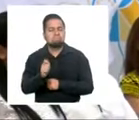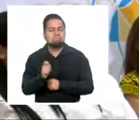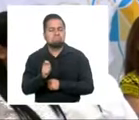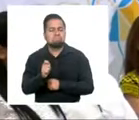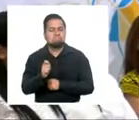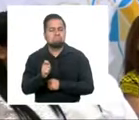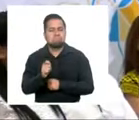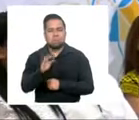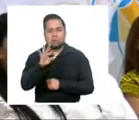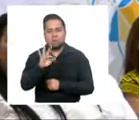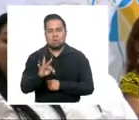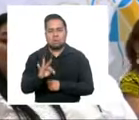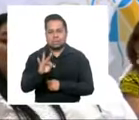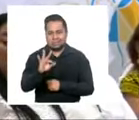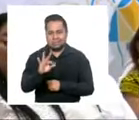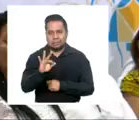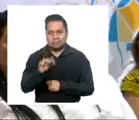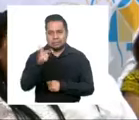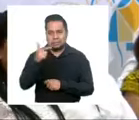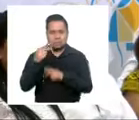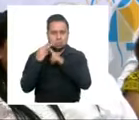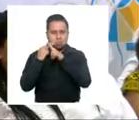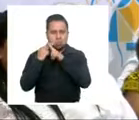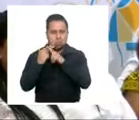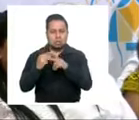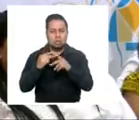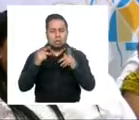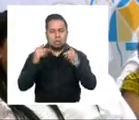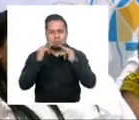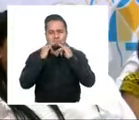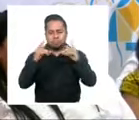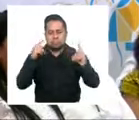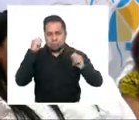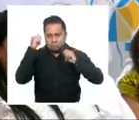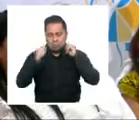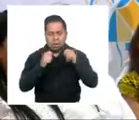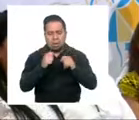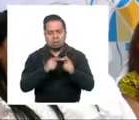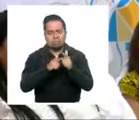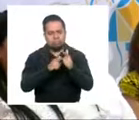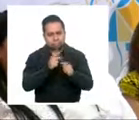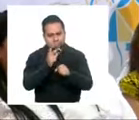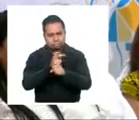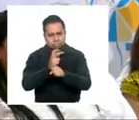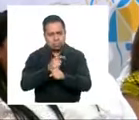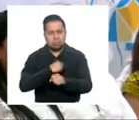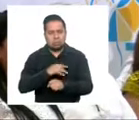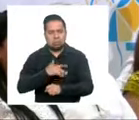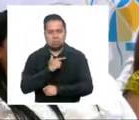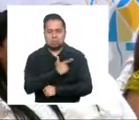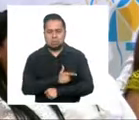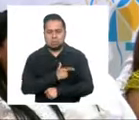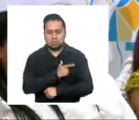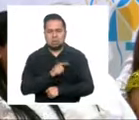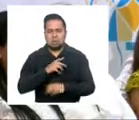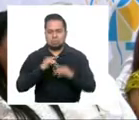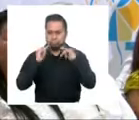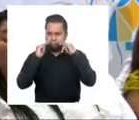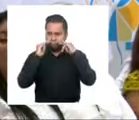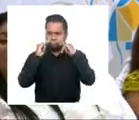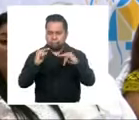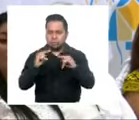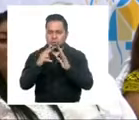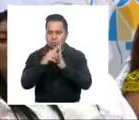la 47 edición de este tianguis. Vamos a seguir invitando. Me da mucho gusto que haya un pabellón